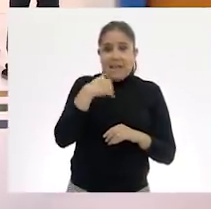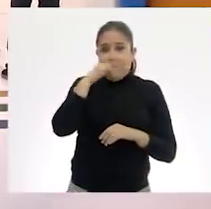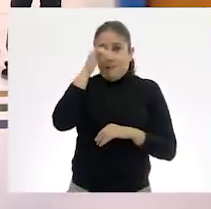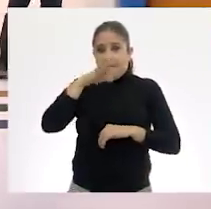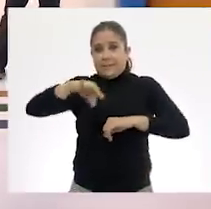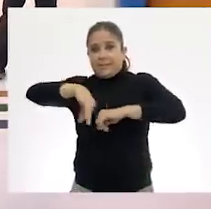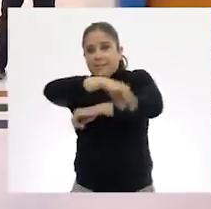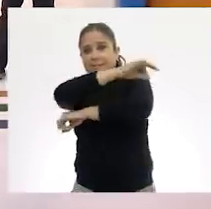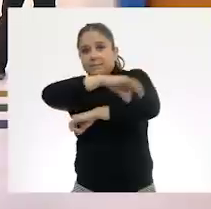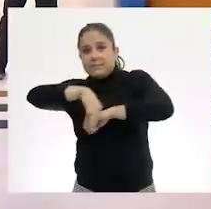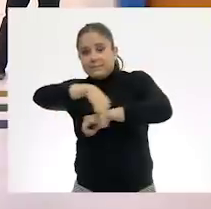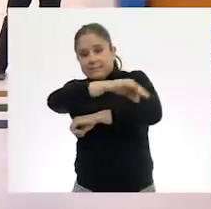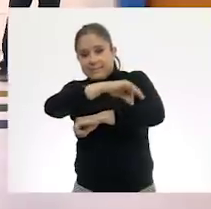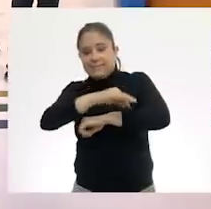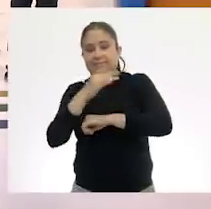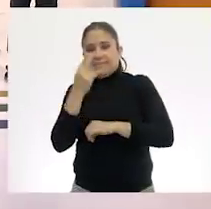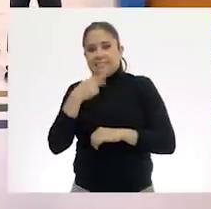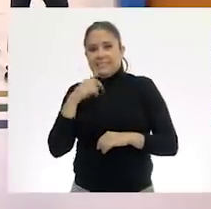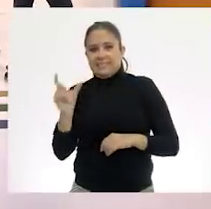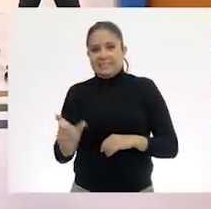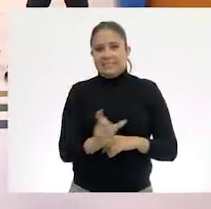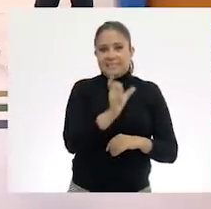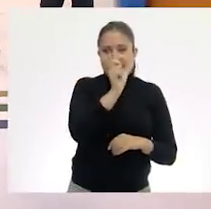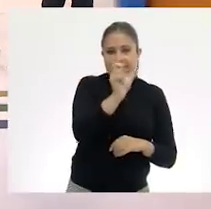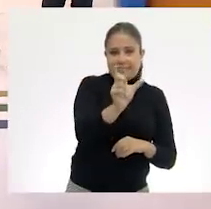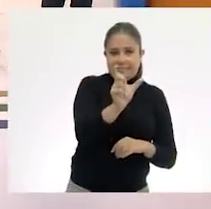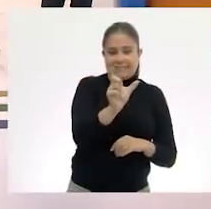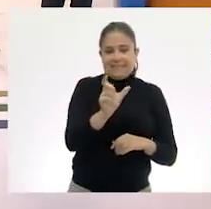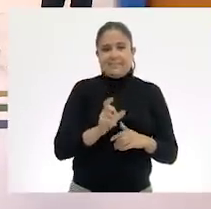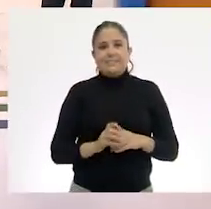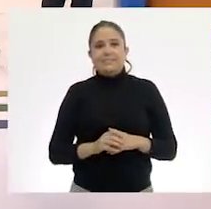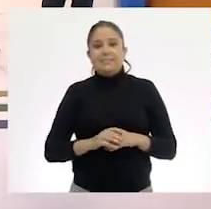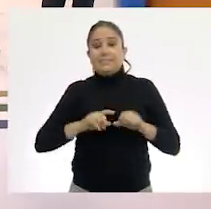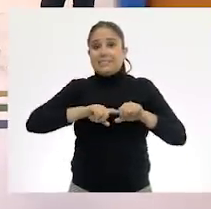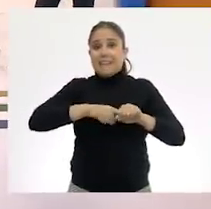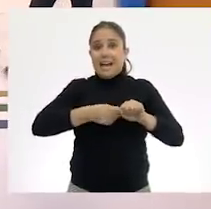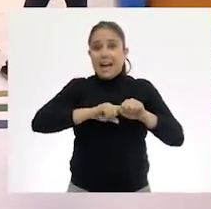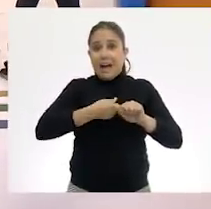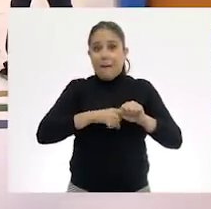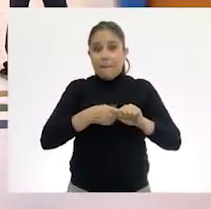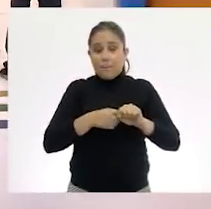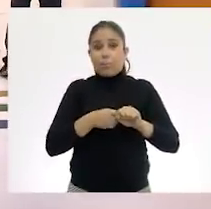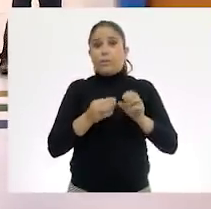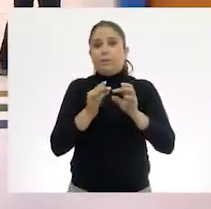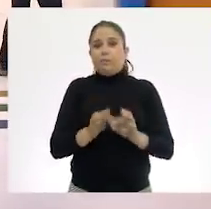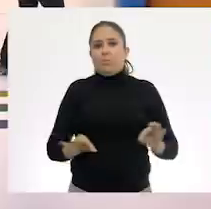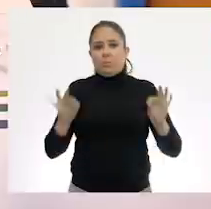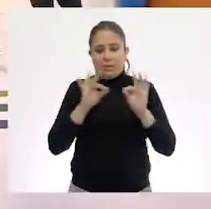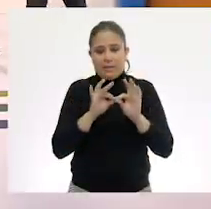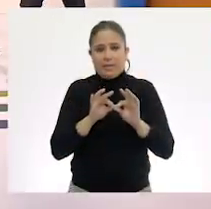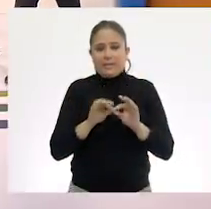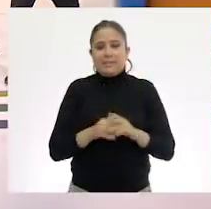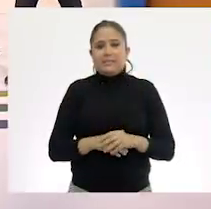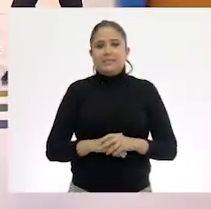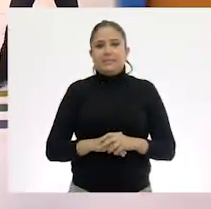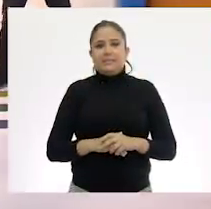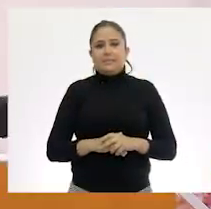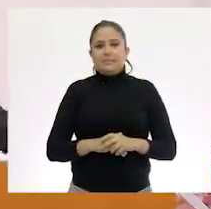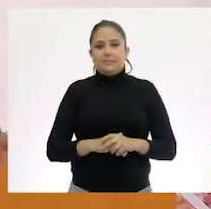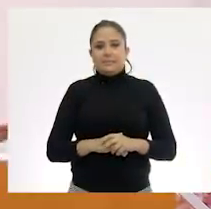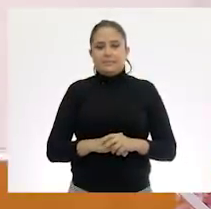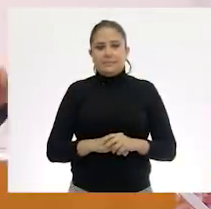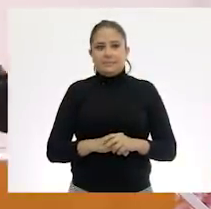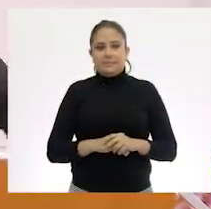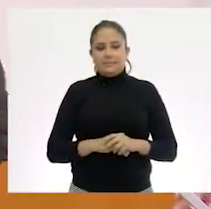también, ¿verdad? Ahora tengo tijeras, sacapuntas, también muy importante. ¿Qué tal si se me acaba la punta? ¿Cómo vamos en tiempo? ¿Ya se nos